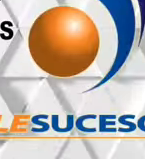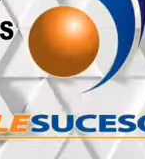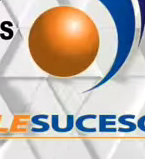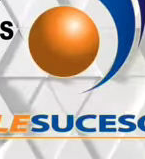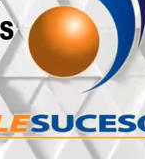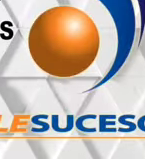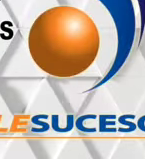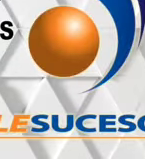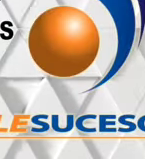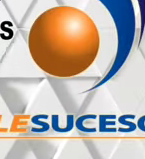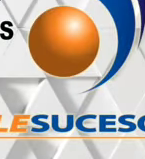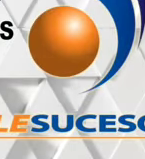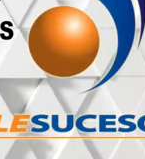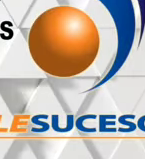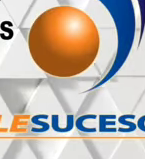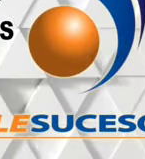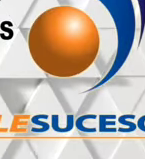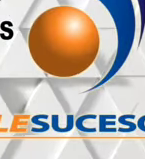semana.